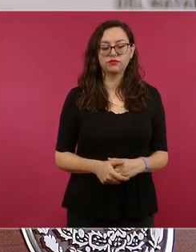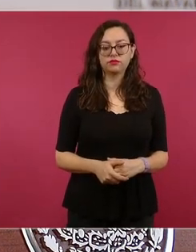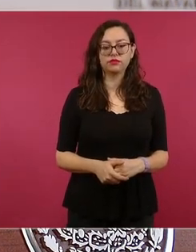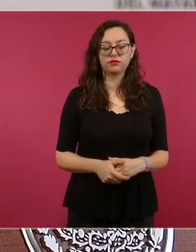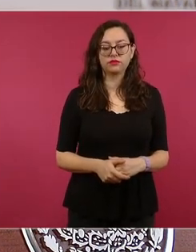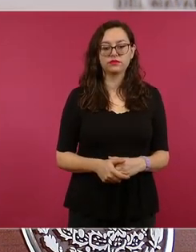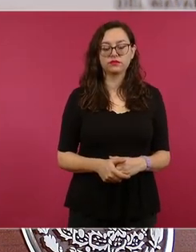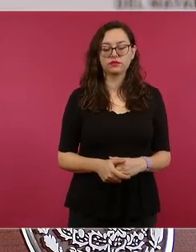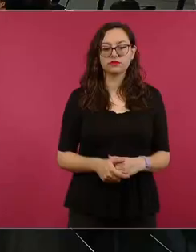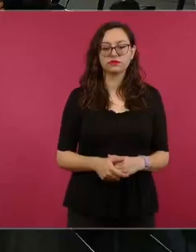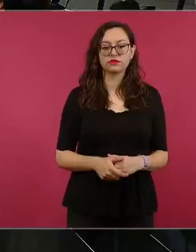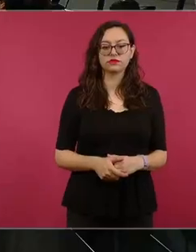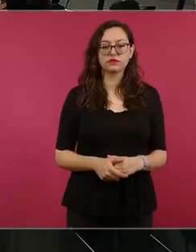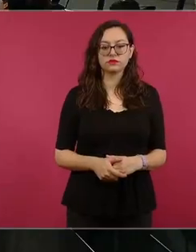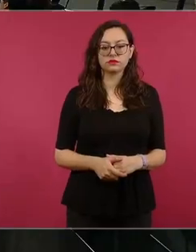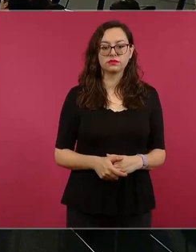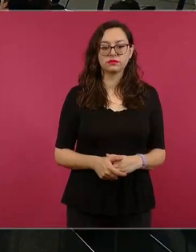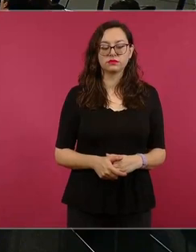cero